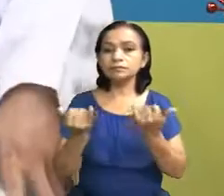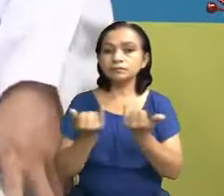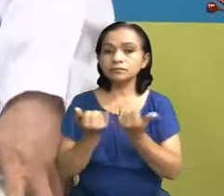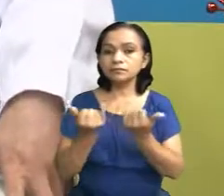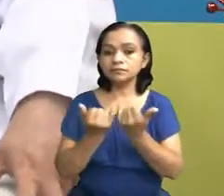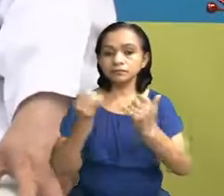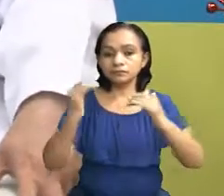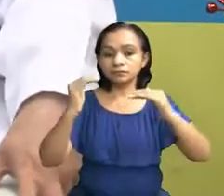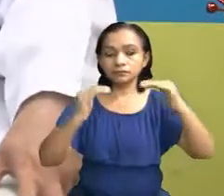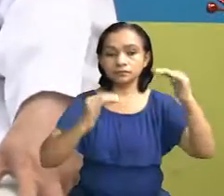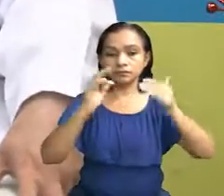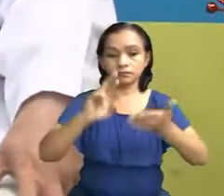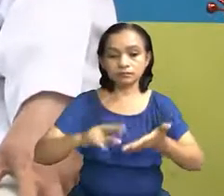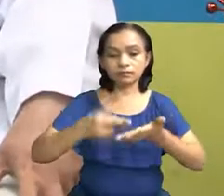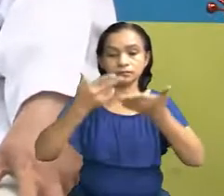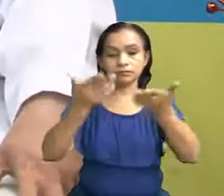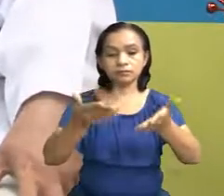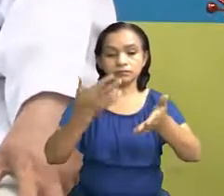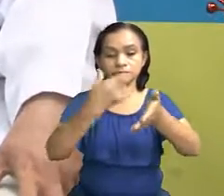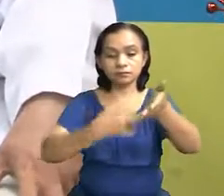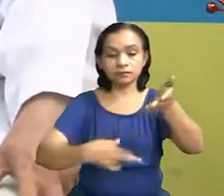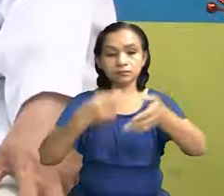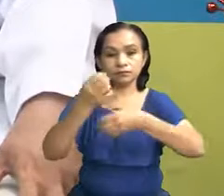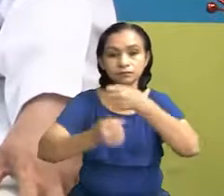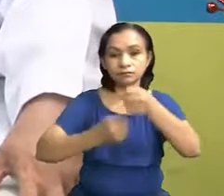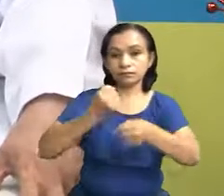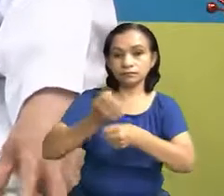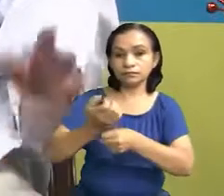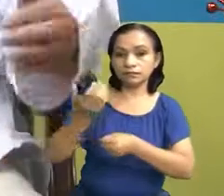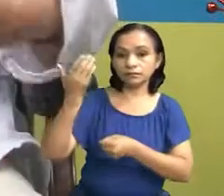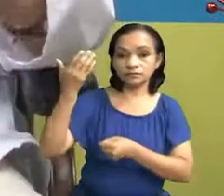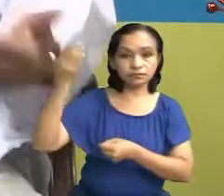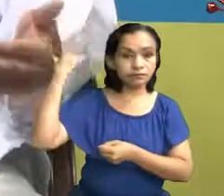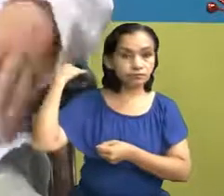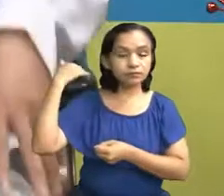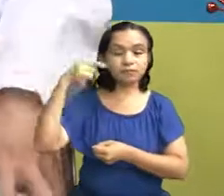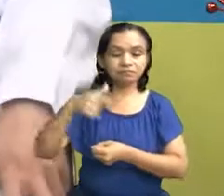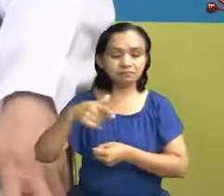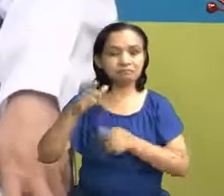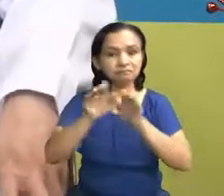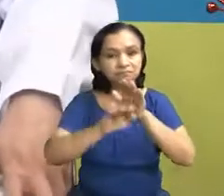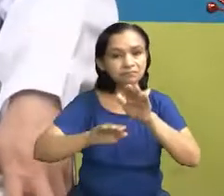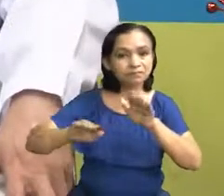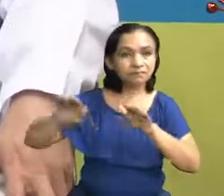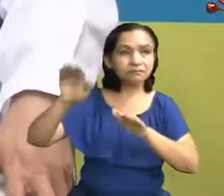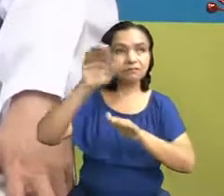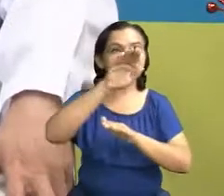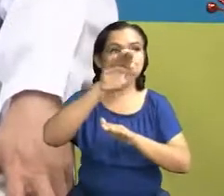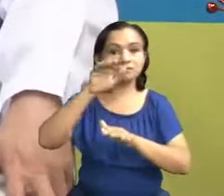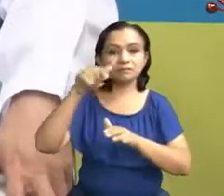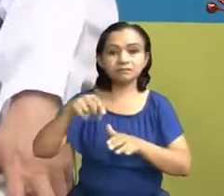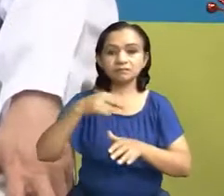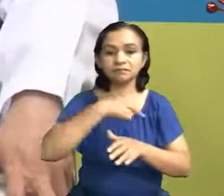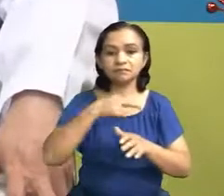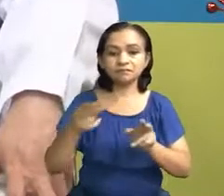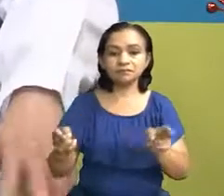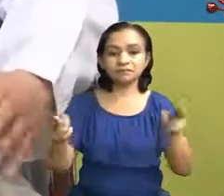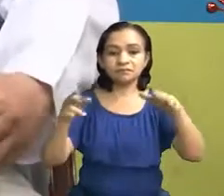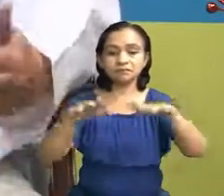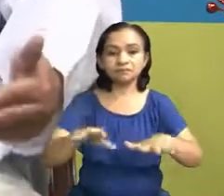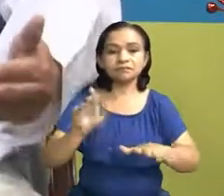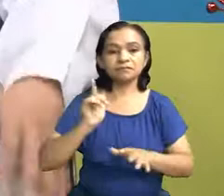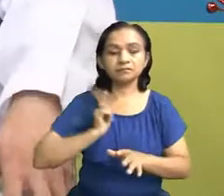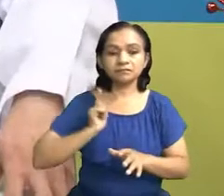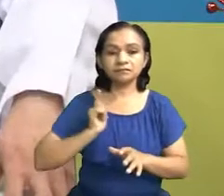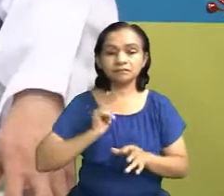la cantidad de donaciones que se hicieron el año pasado a estas alturas. Vamos a sobrepasar esa cantidad. Todavía. Sí, todavía tenemos